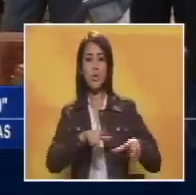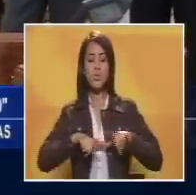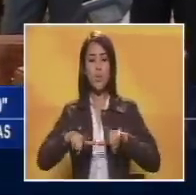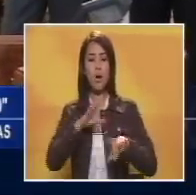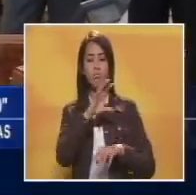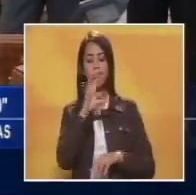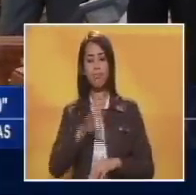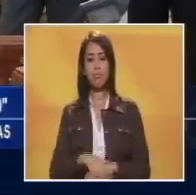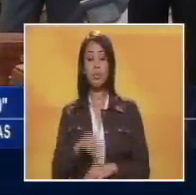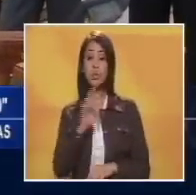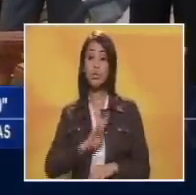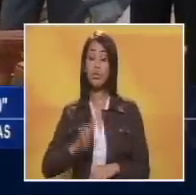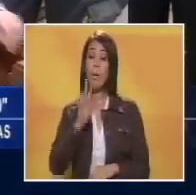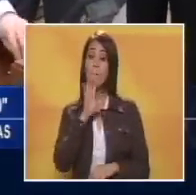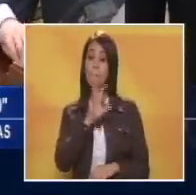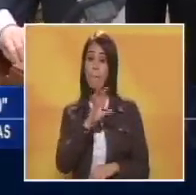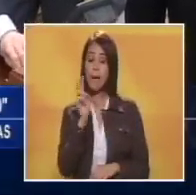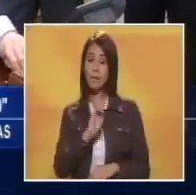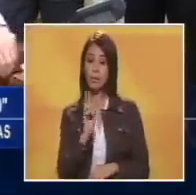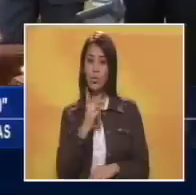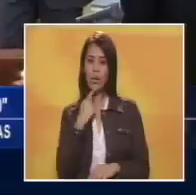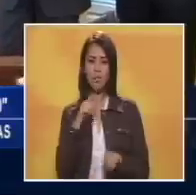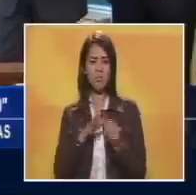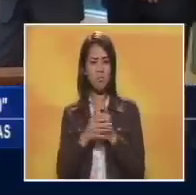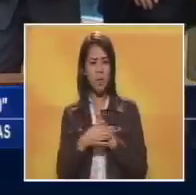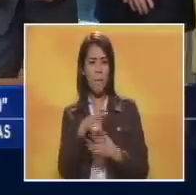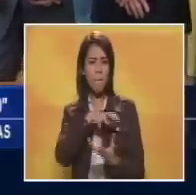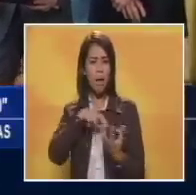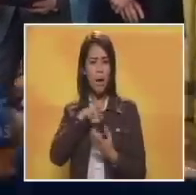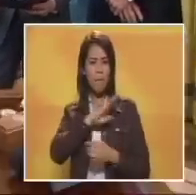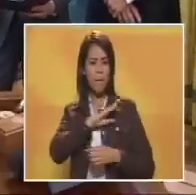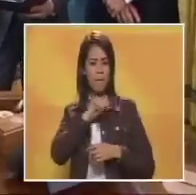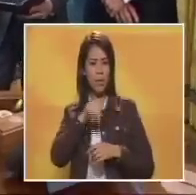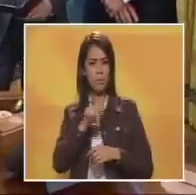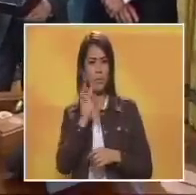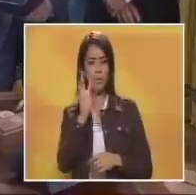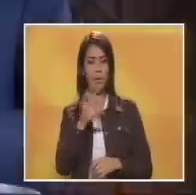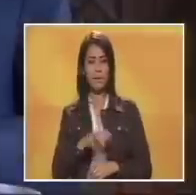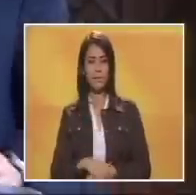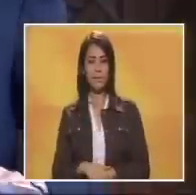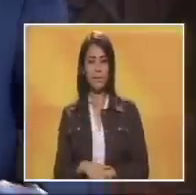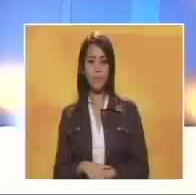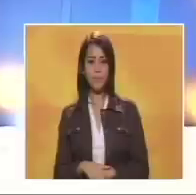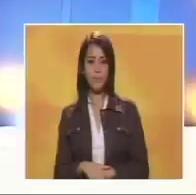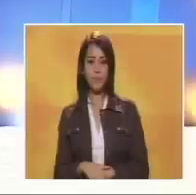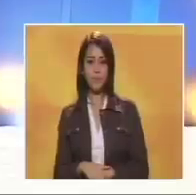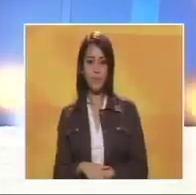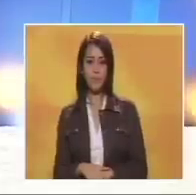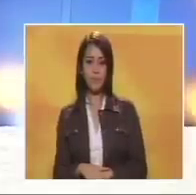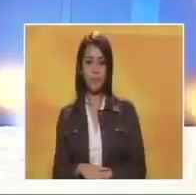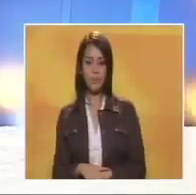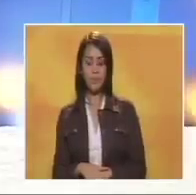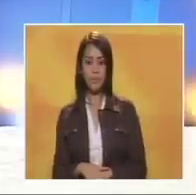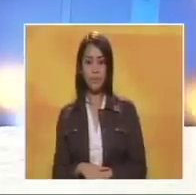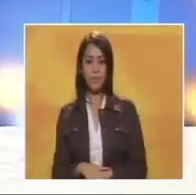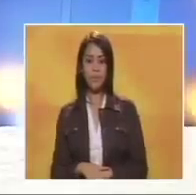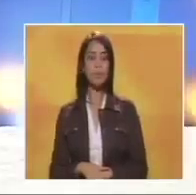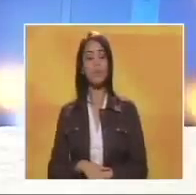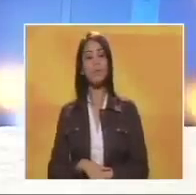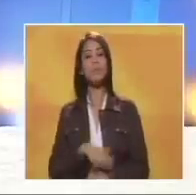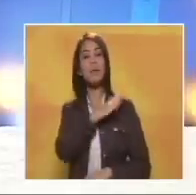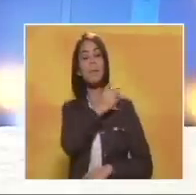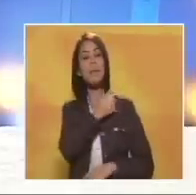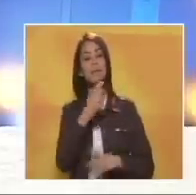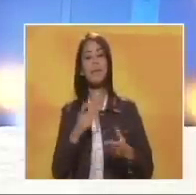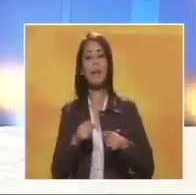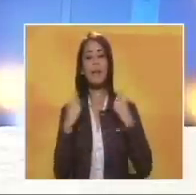dicha cumbre utilizó a Venezuela para ocultar sus tragedias internas como organización internacional. El jefe de campaña del